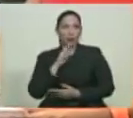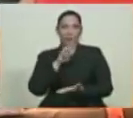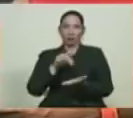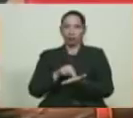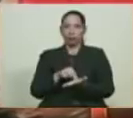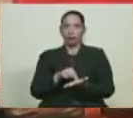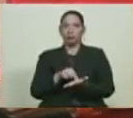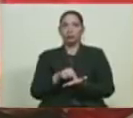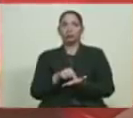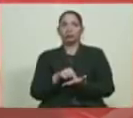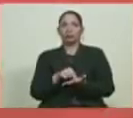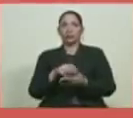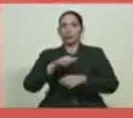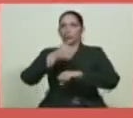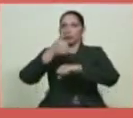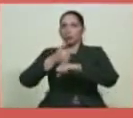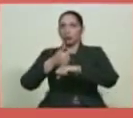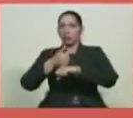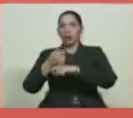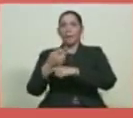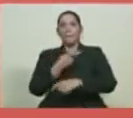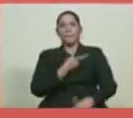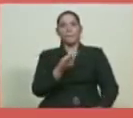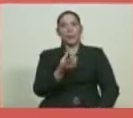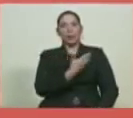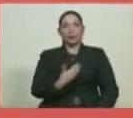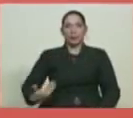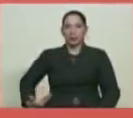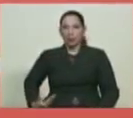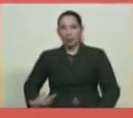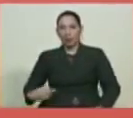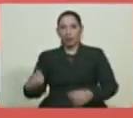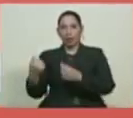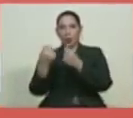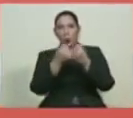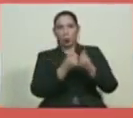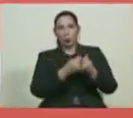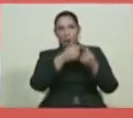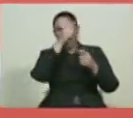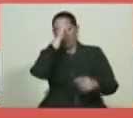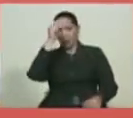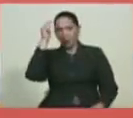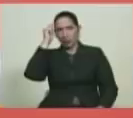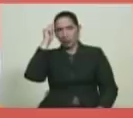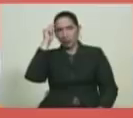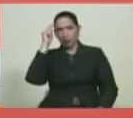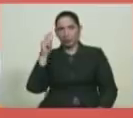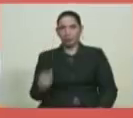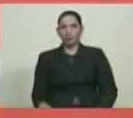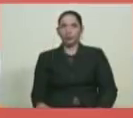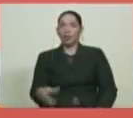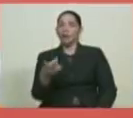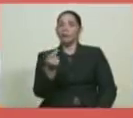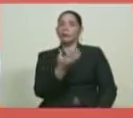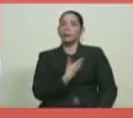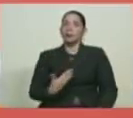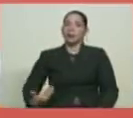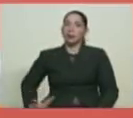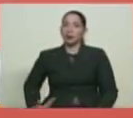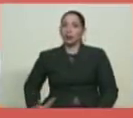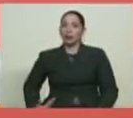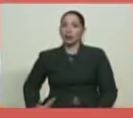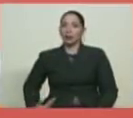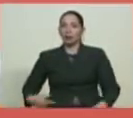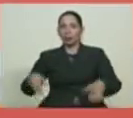por el vicepresidente de Economía, Tarek El Aissami, y a la vicepresidenta ejecutiva, Delcy Alonia Rodríguez, que